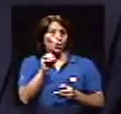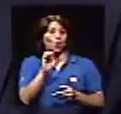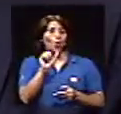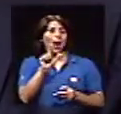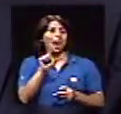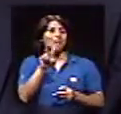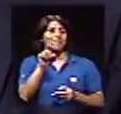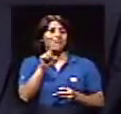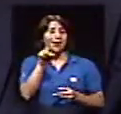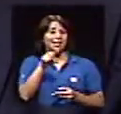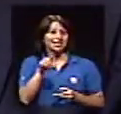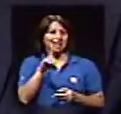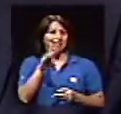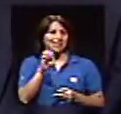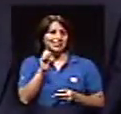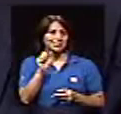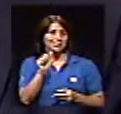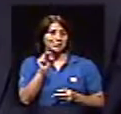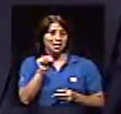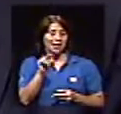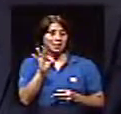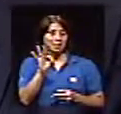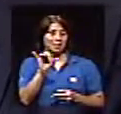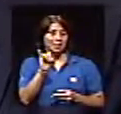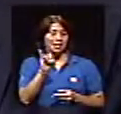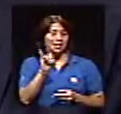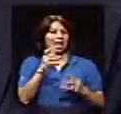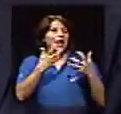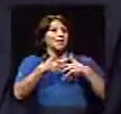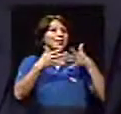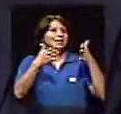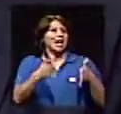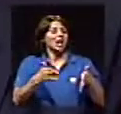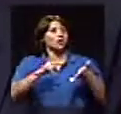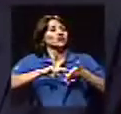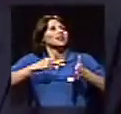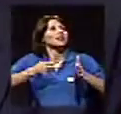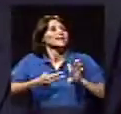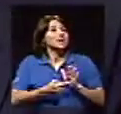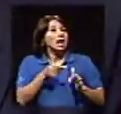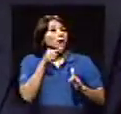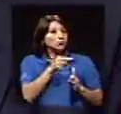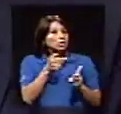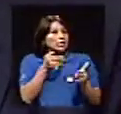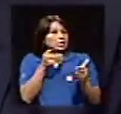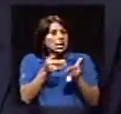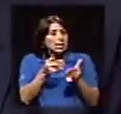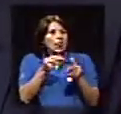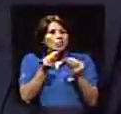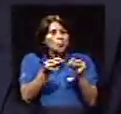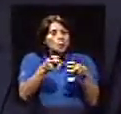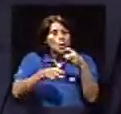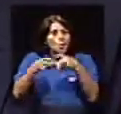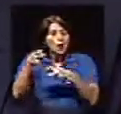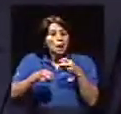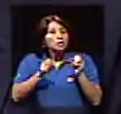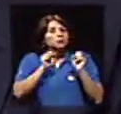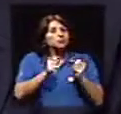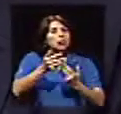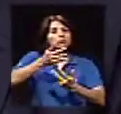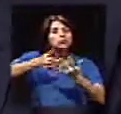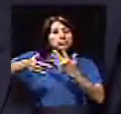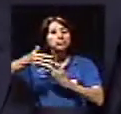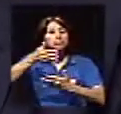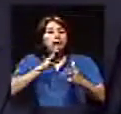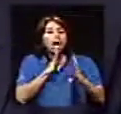Y me parece que eso significa el estar cerca de una serie de problemas, el hablar con la gente, el